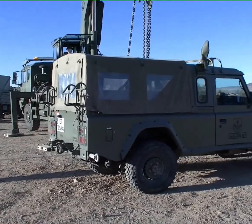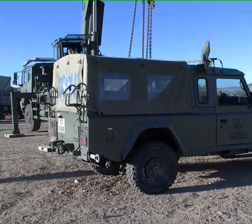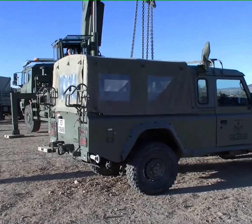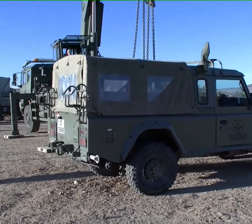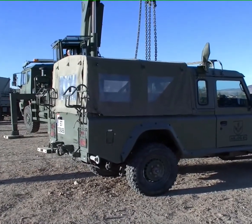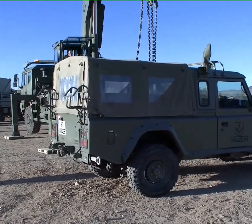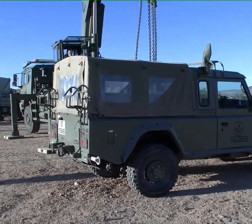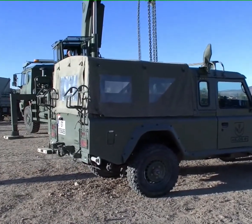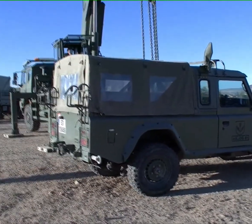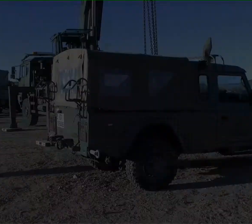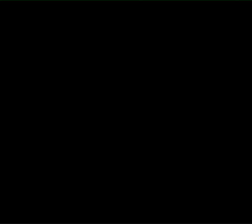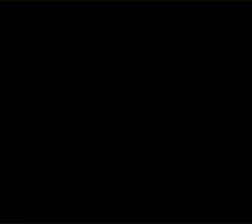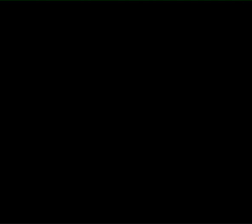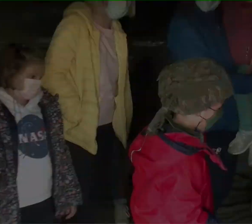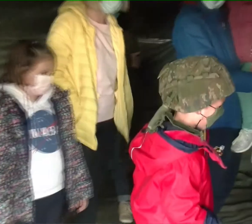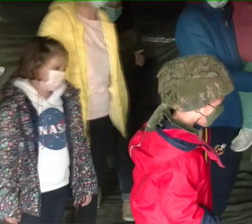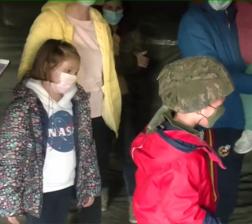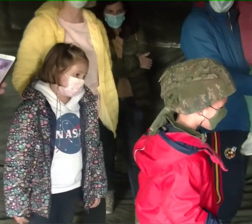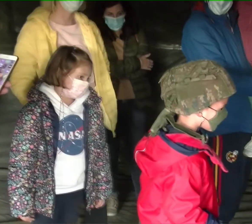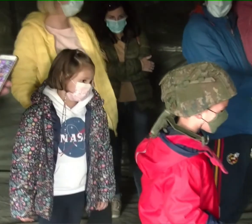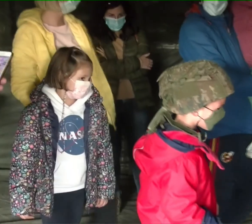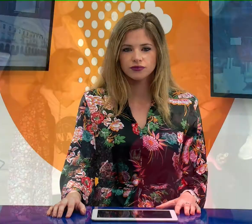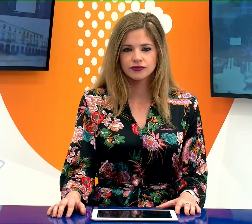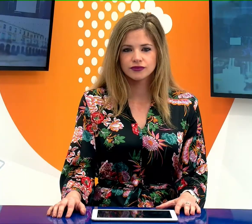que se acerquen al campamento